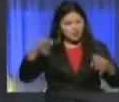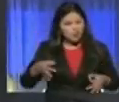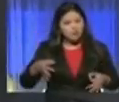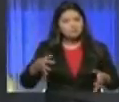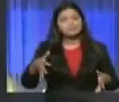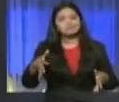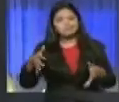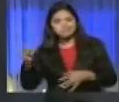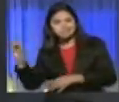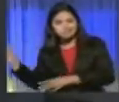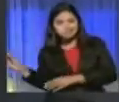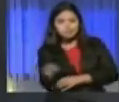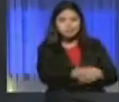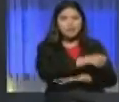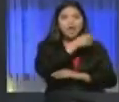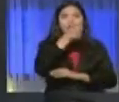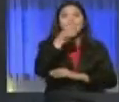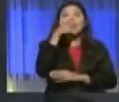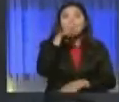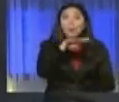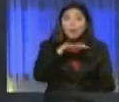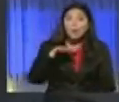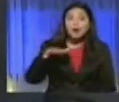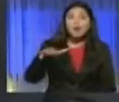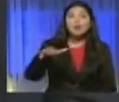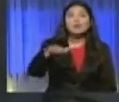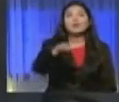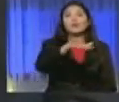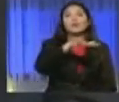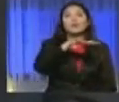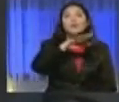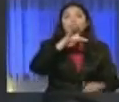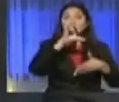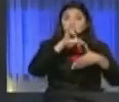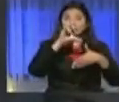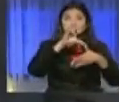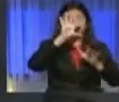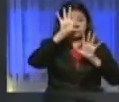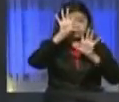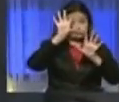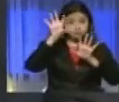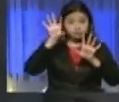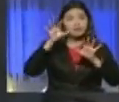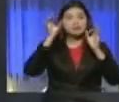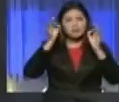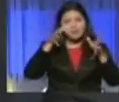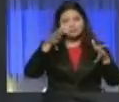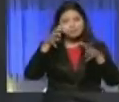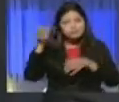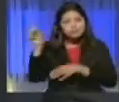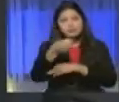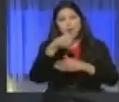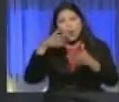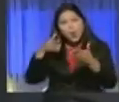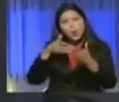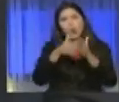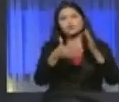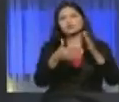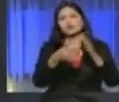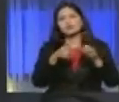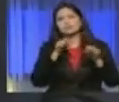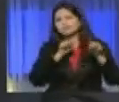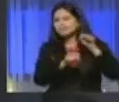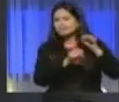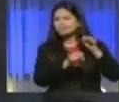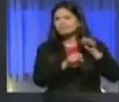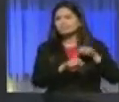el pueblo de los pueblos latinoamericanos vencerá contra la ofensiva de